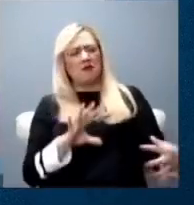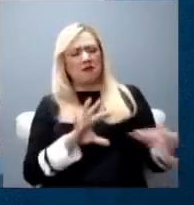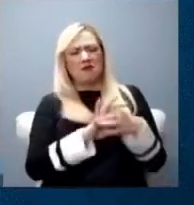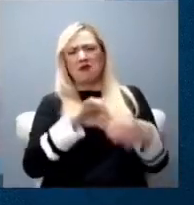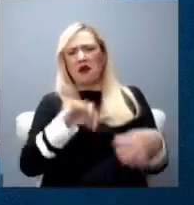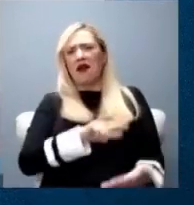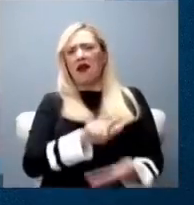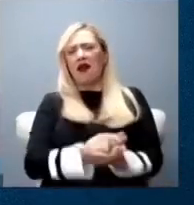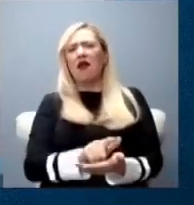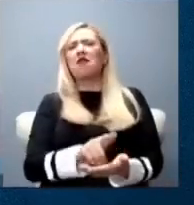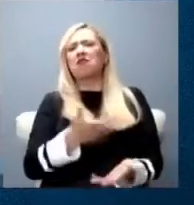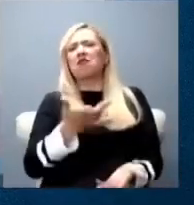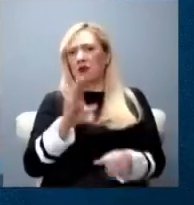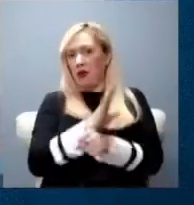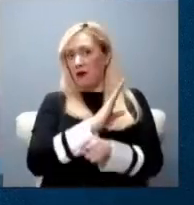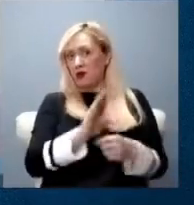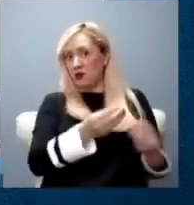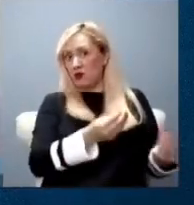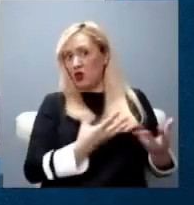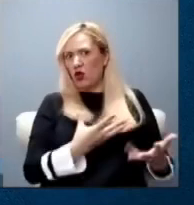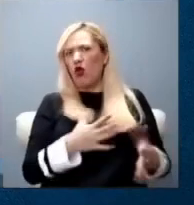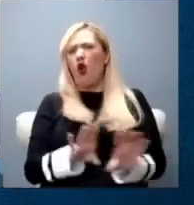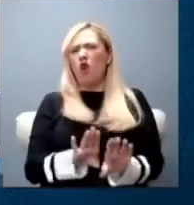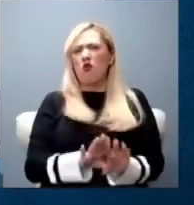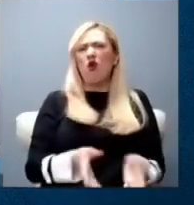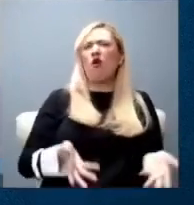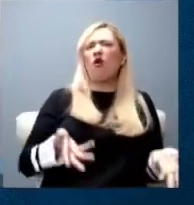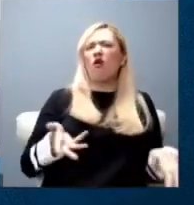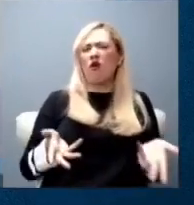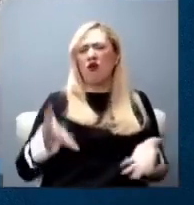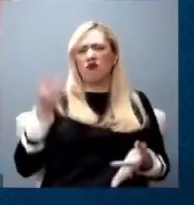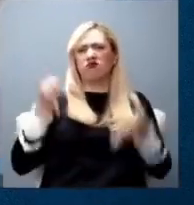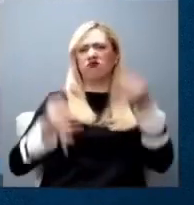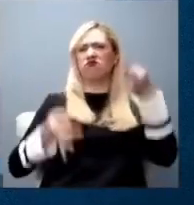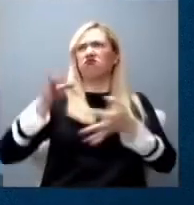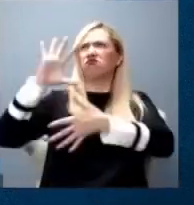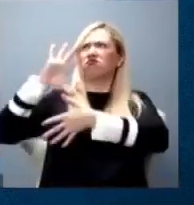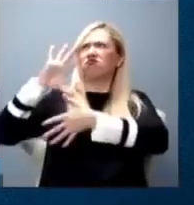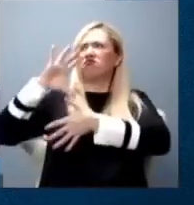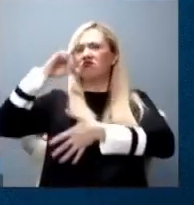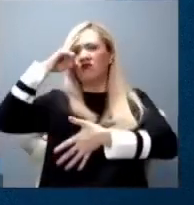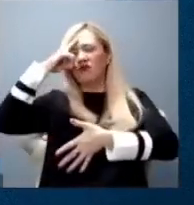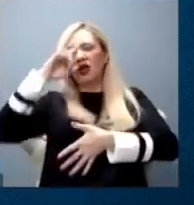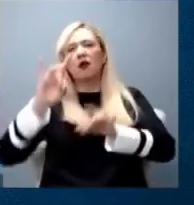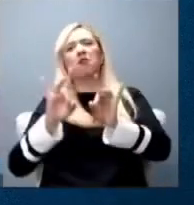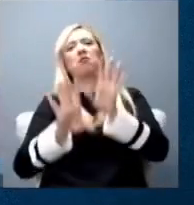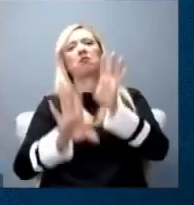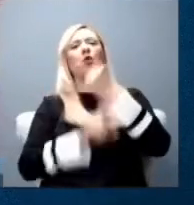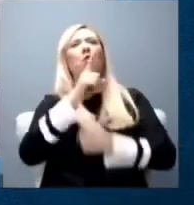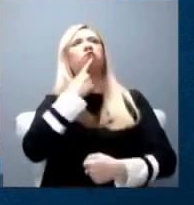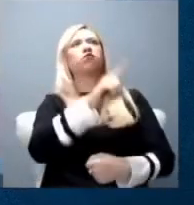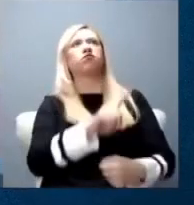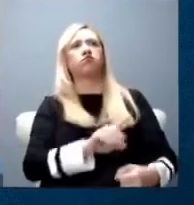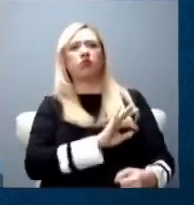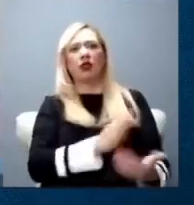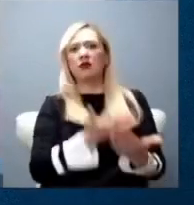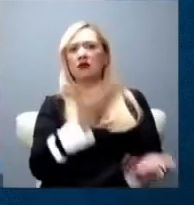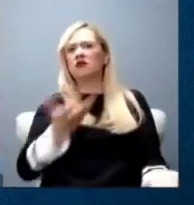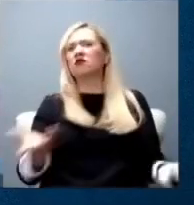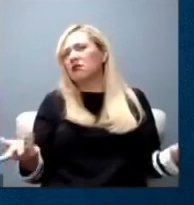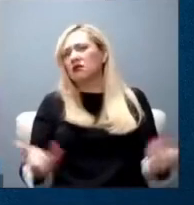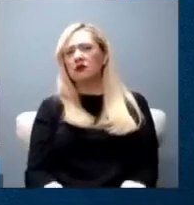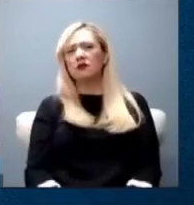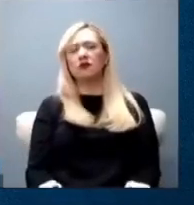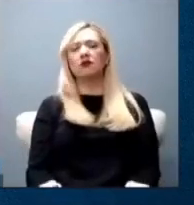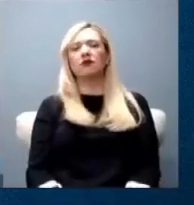nos beneficia, por ejemplo, que tenga jurisdicción contenciosa la Corte Interamericana sobre lo que sucede en algún país determinado?